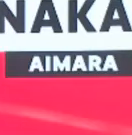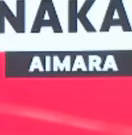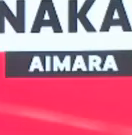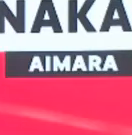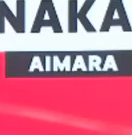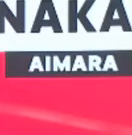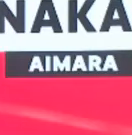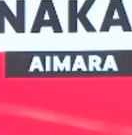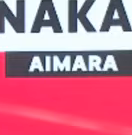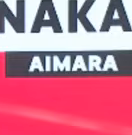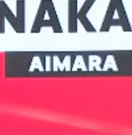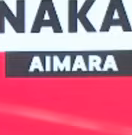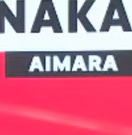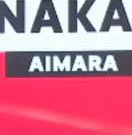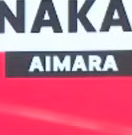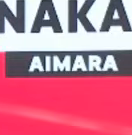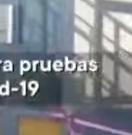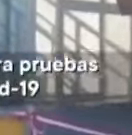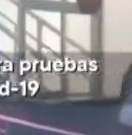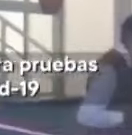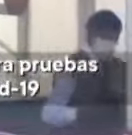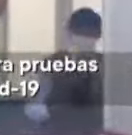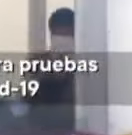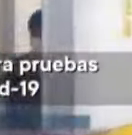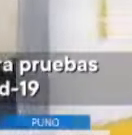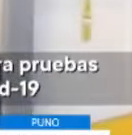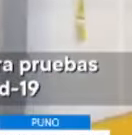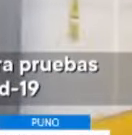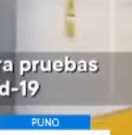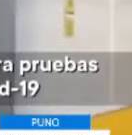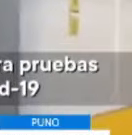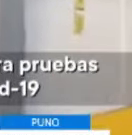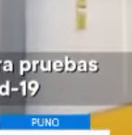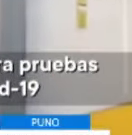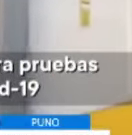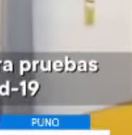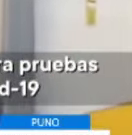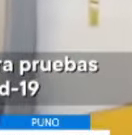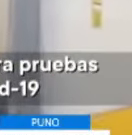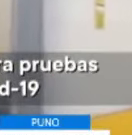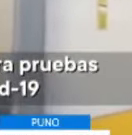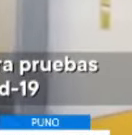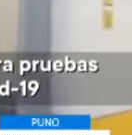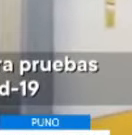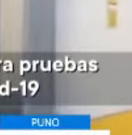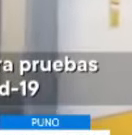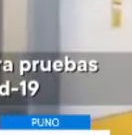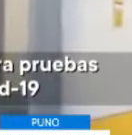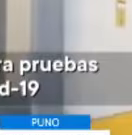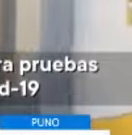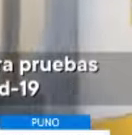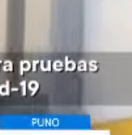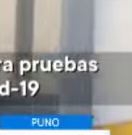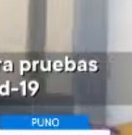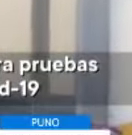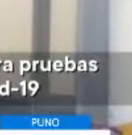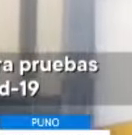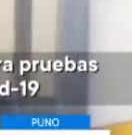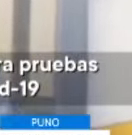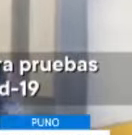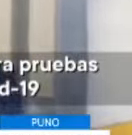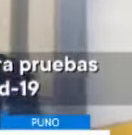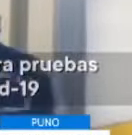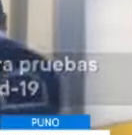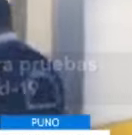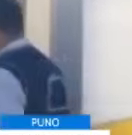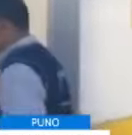Instalan laboratorio para realizar pruebas moleculares. Puro Sulcasuyo Chataro Purtapayari. Jodirina Kanap en Awipata